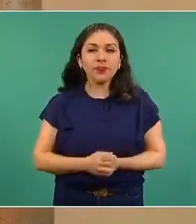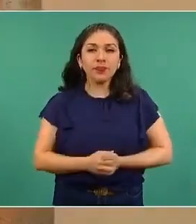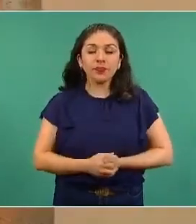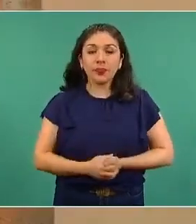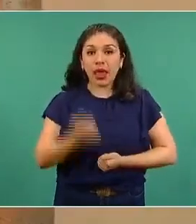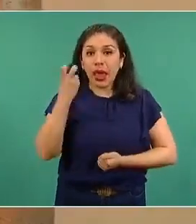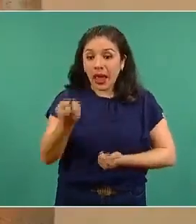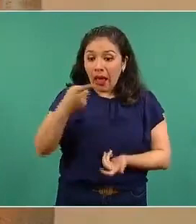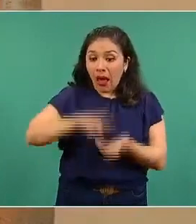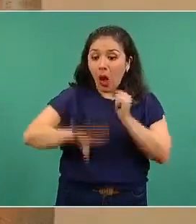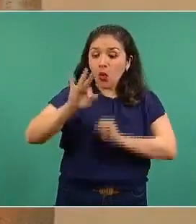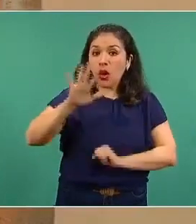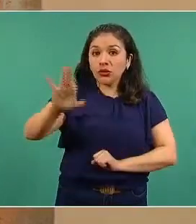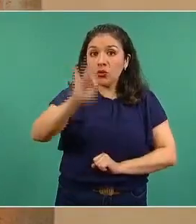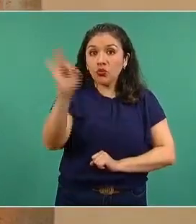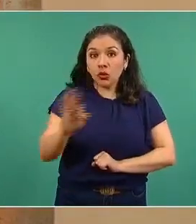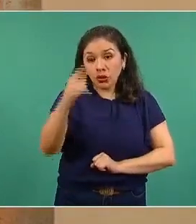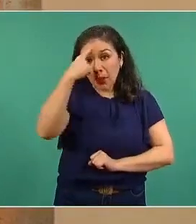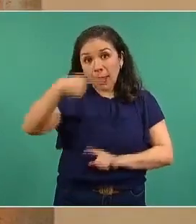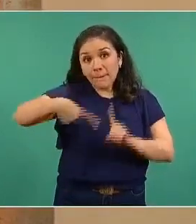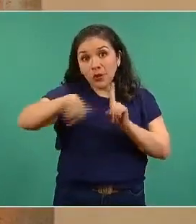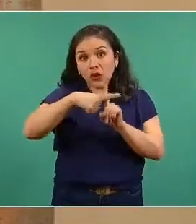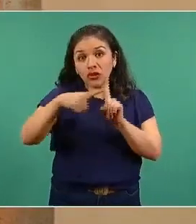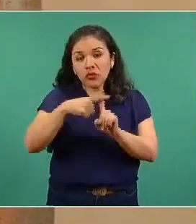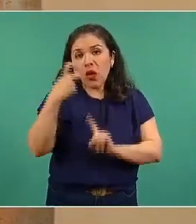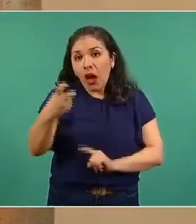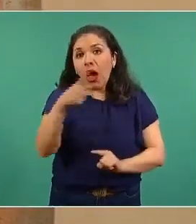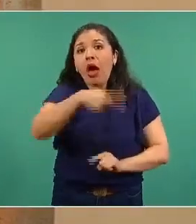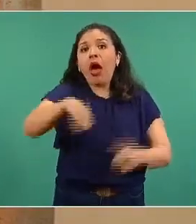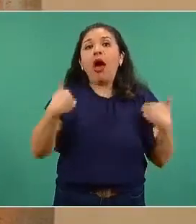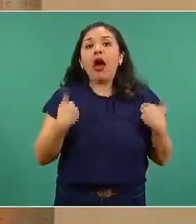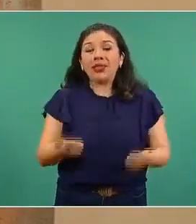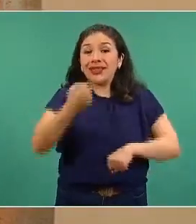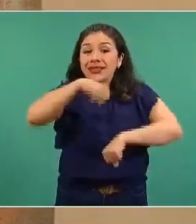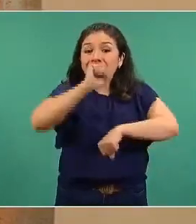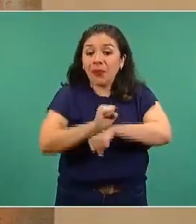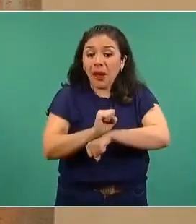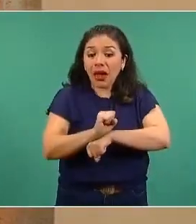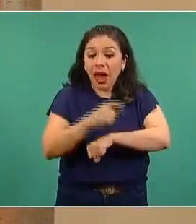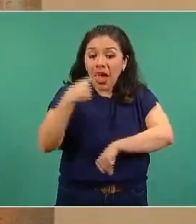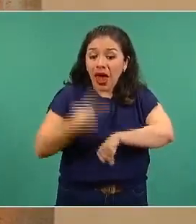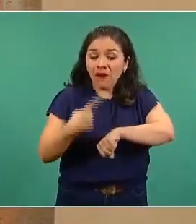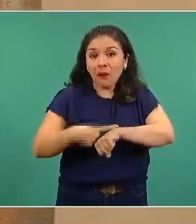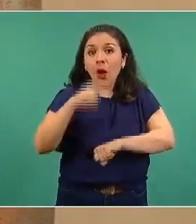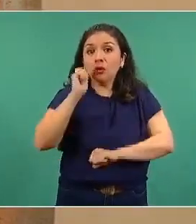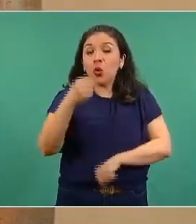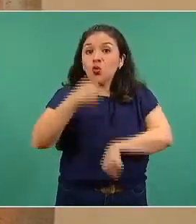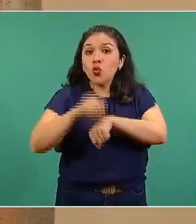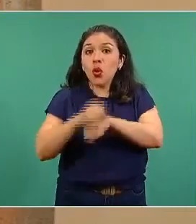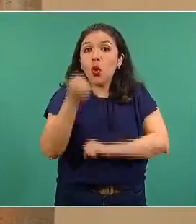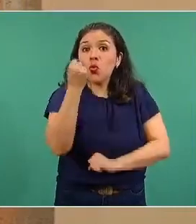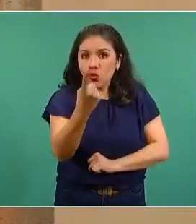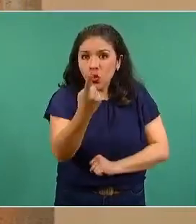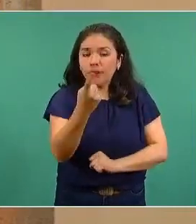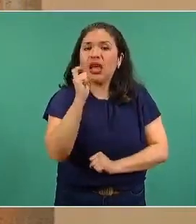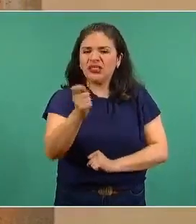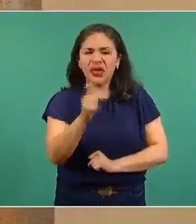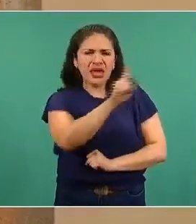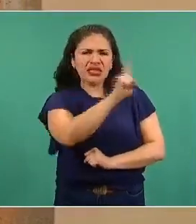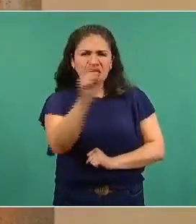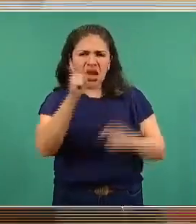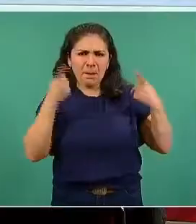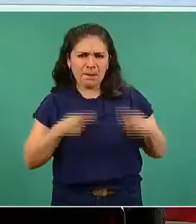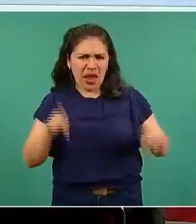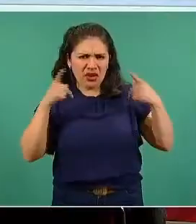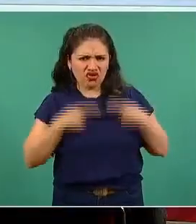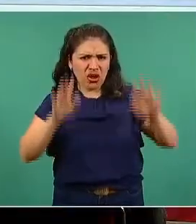Este 45% de positividad nos dice que para la semana epidemiológica 1, de 100 personas